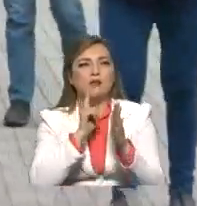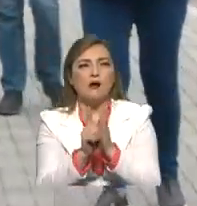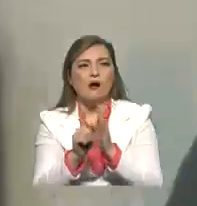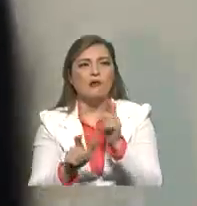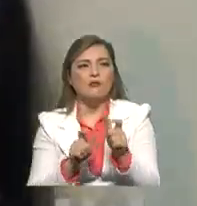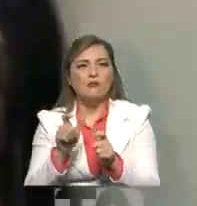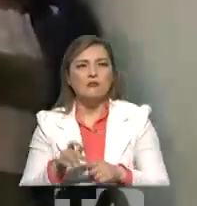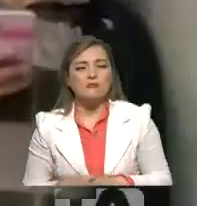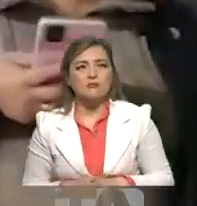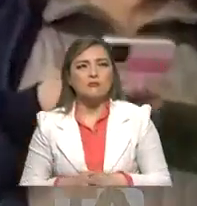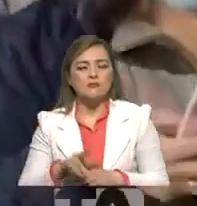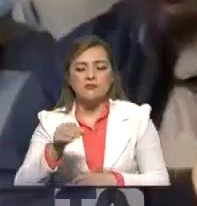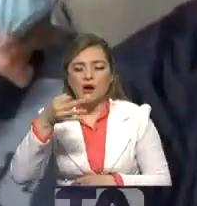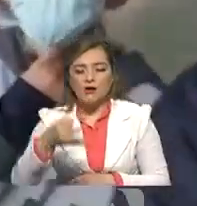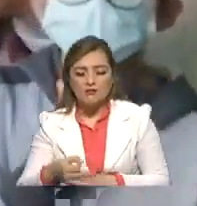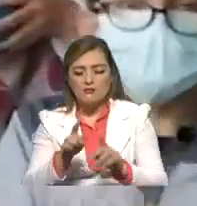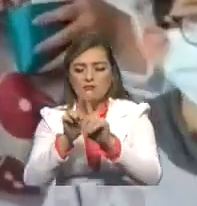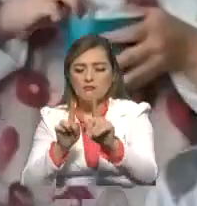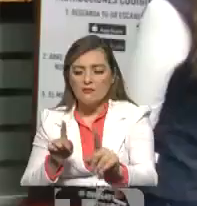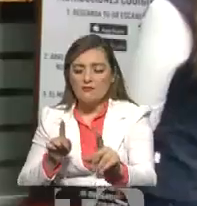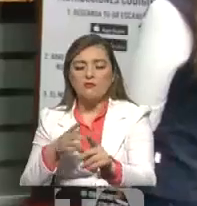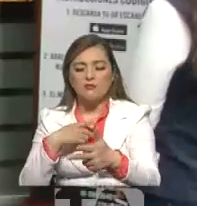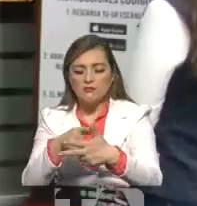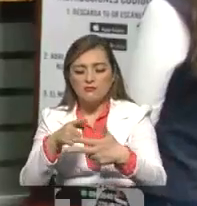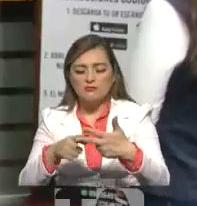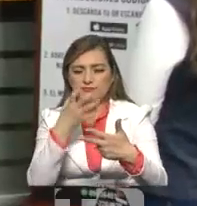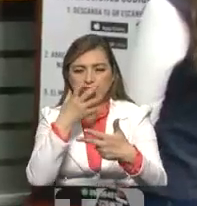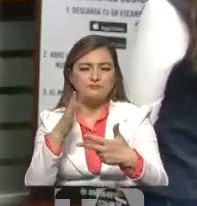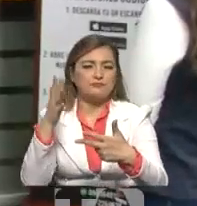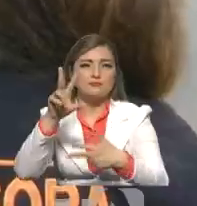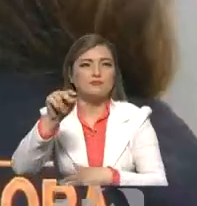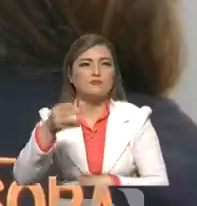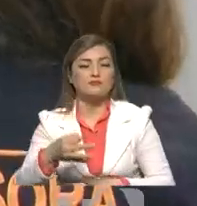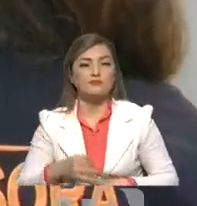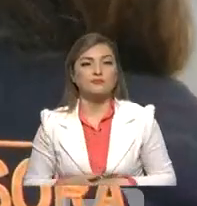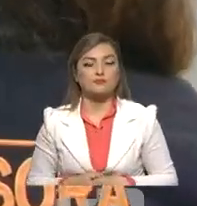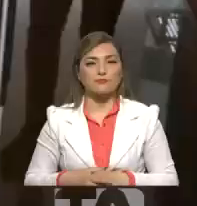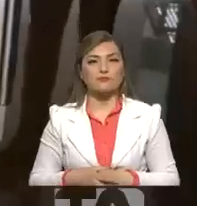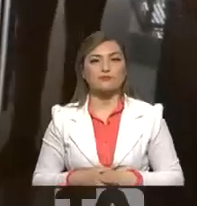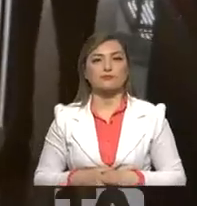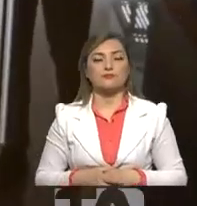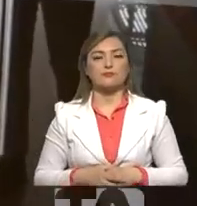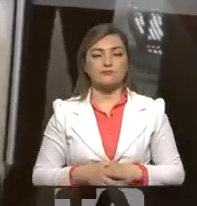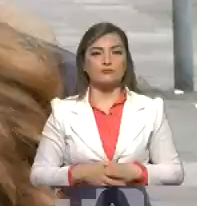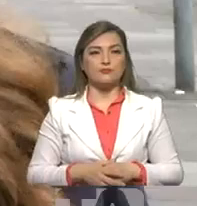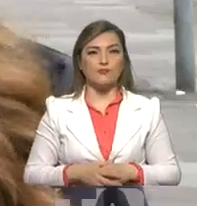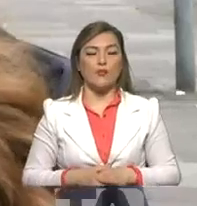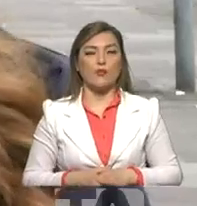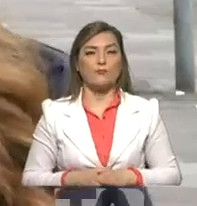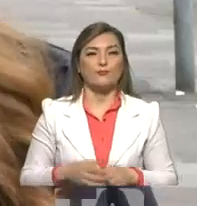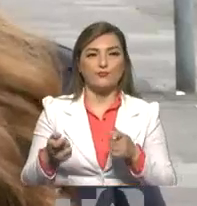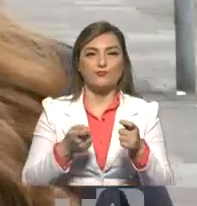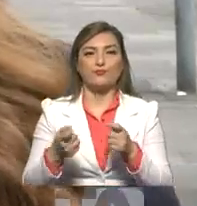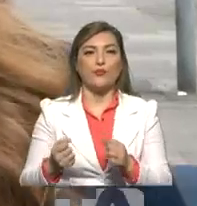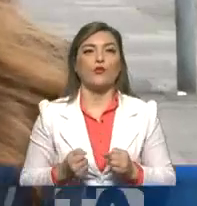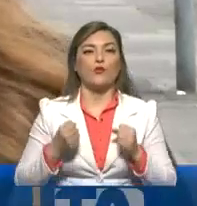ciudadanas, reportando el incumplimiento de medidas de bioseguridad en centros comerciales, por lo que se intensificarán sus operativos. Es